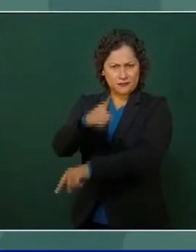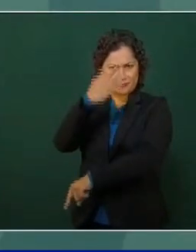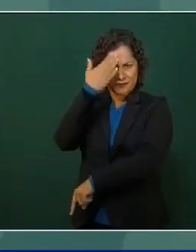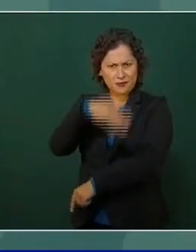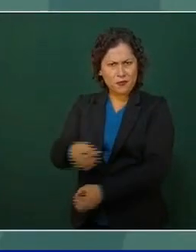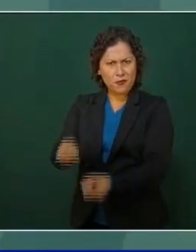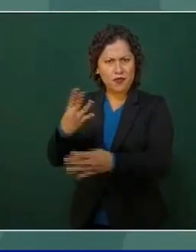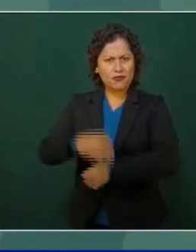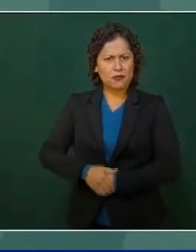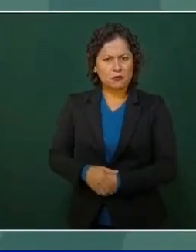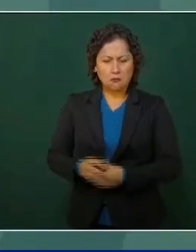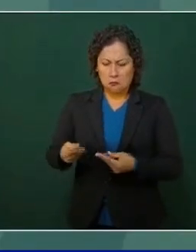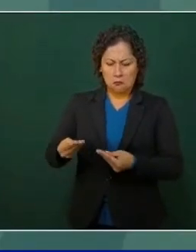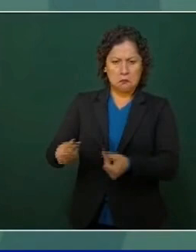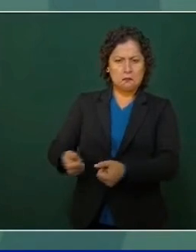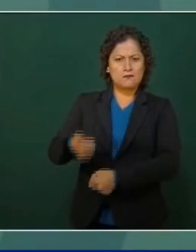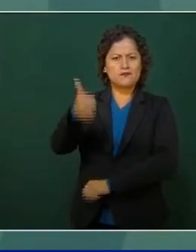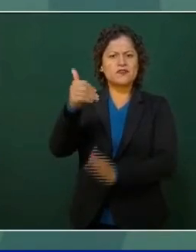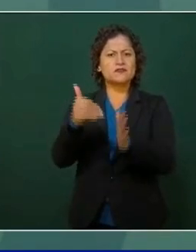6 millones de pesos.